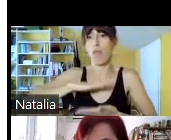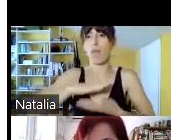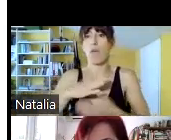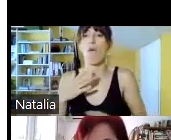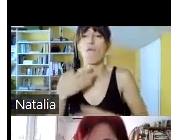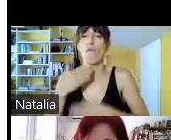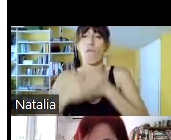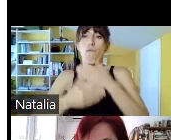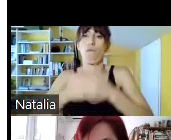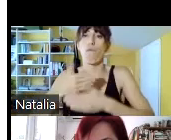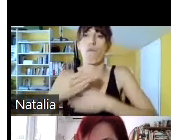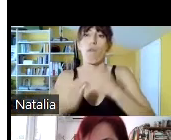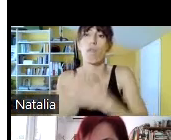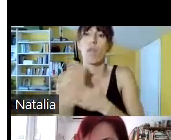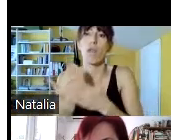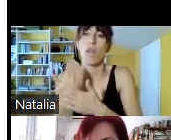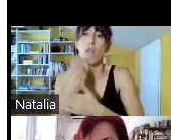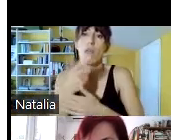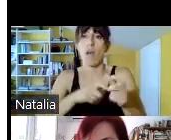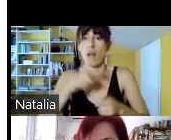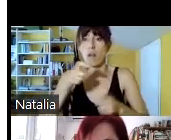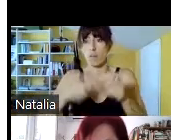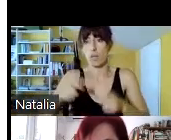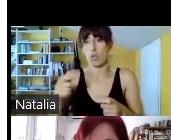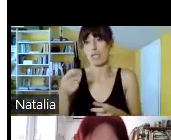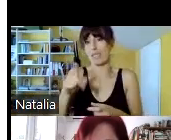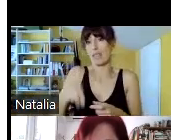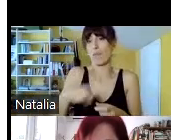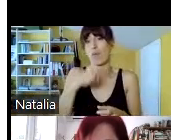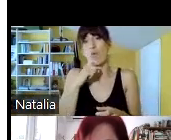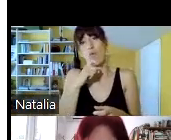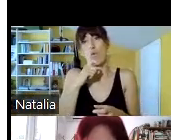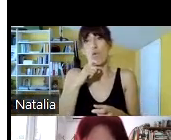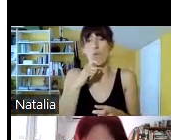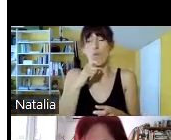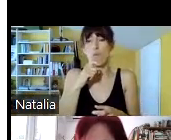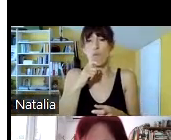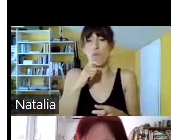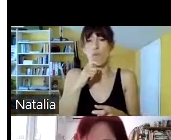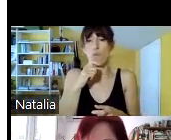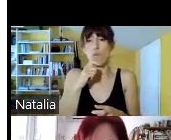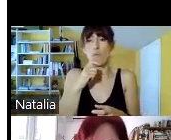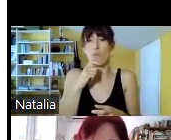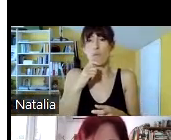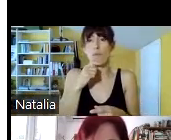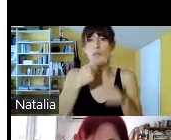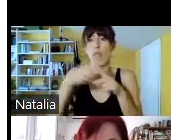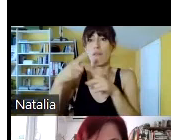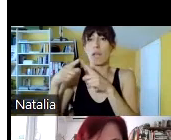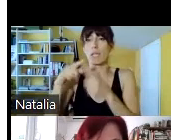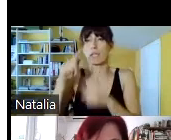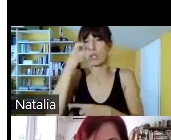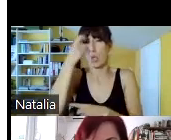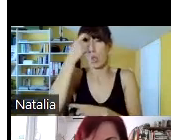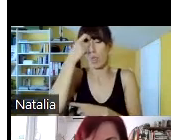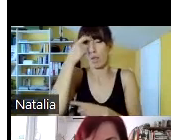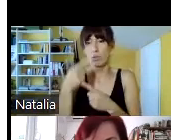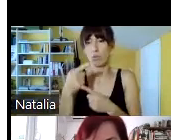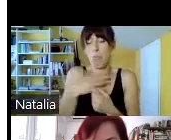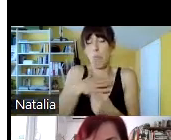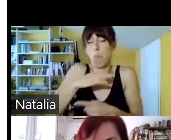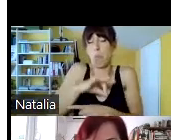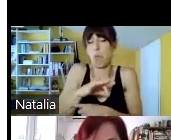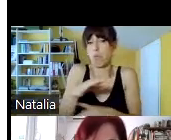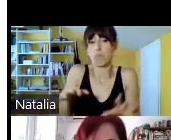día a día de muchas personas, y cómo además pues, ¿no? existen diferentes concepciones de esto que a lo mejor no tienen que